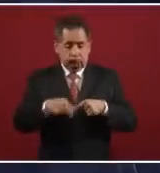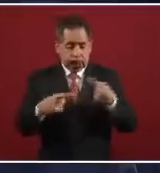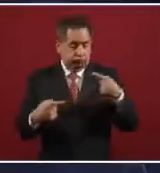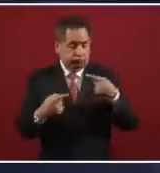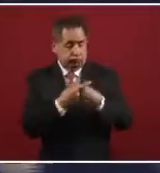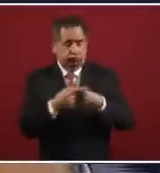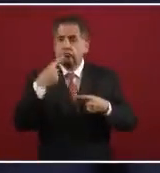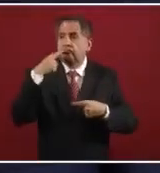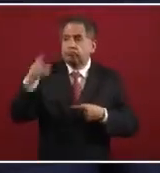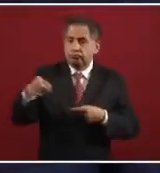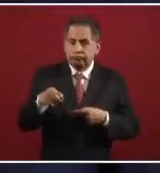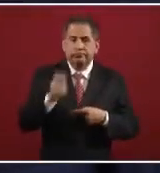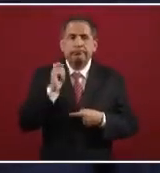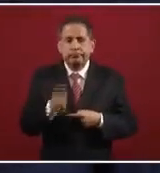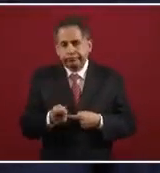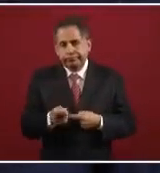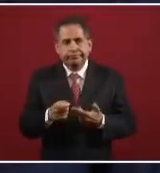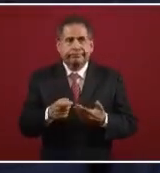tiene que ir